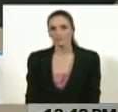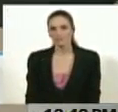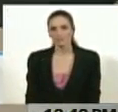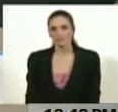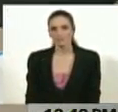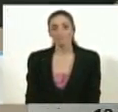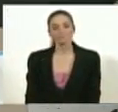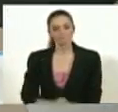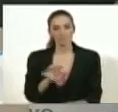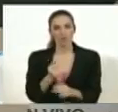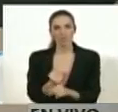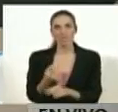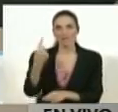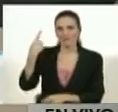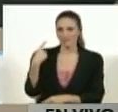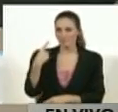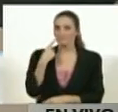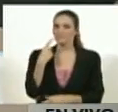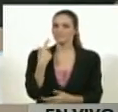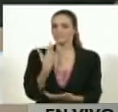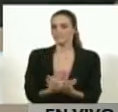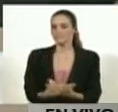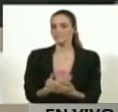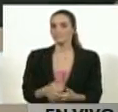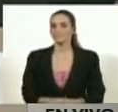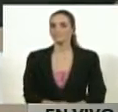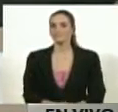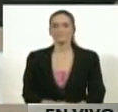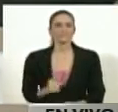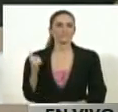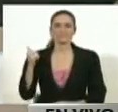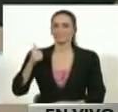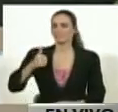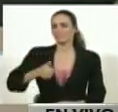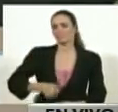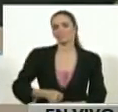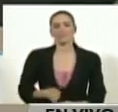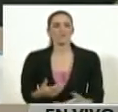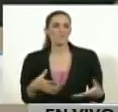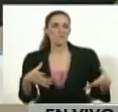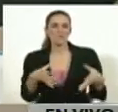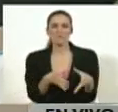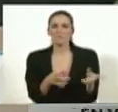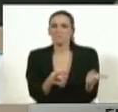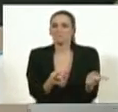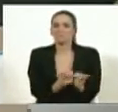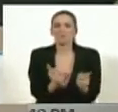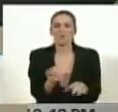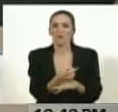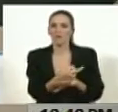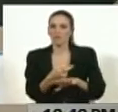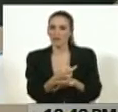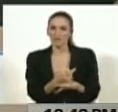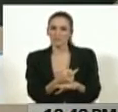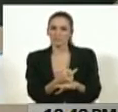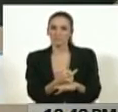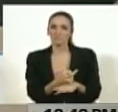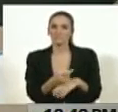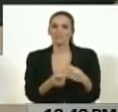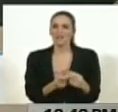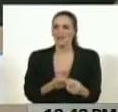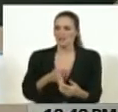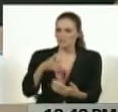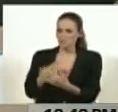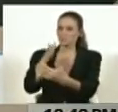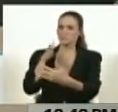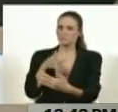la jornada de ayer fíjese durante mucho tiempo este grupo minoritario de gobierno hizo acusaciones